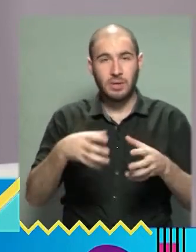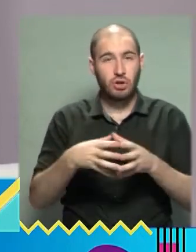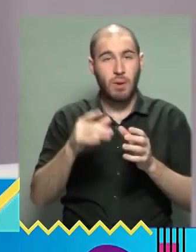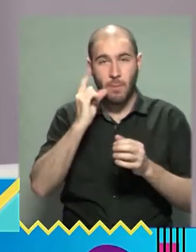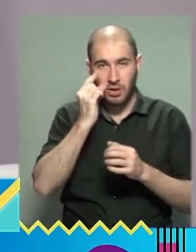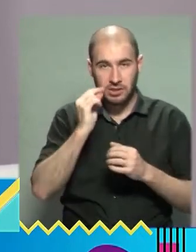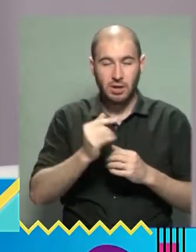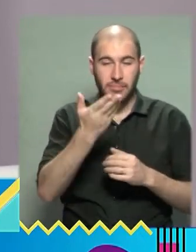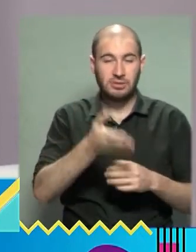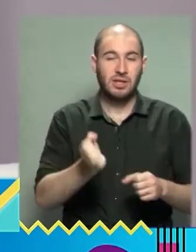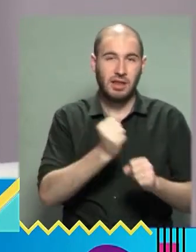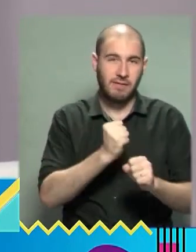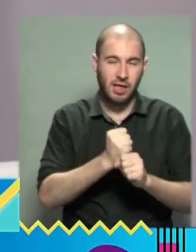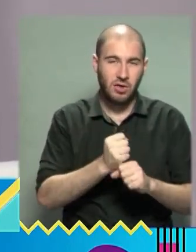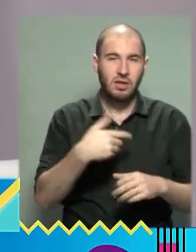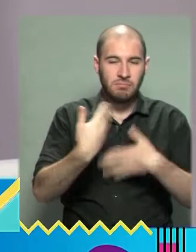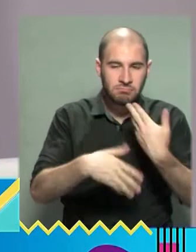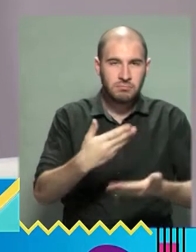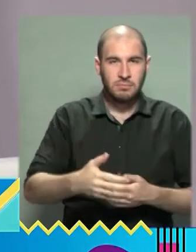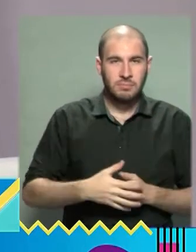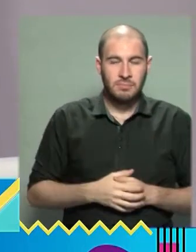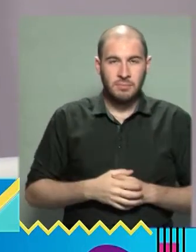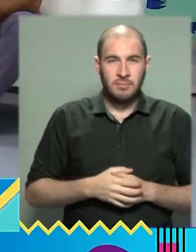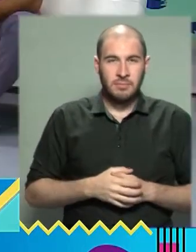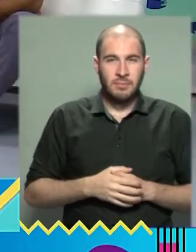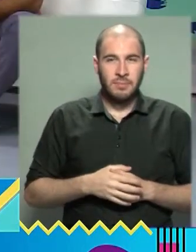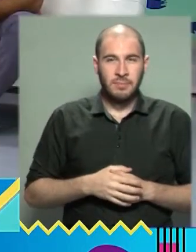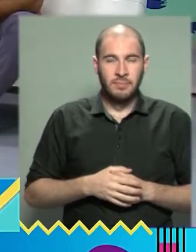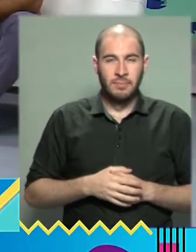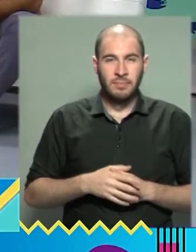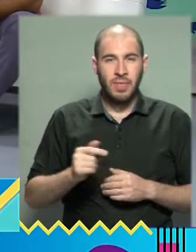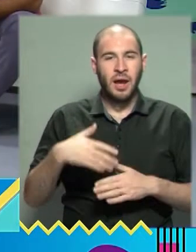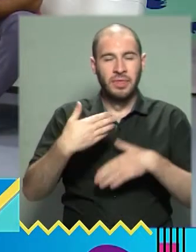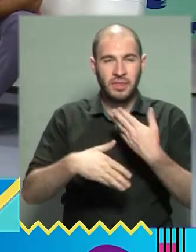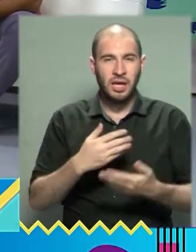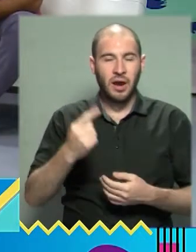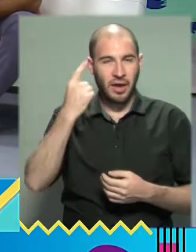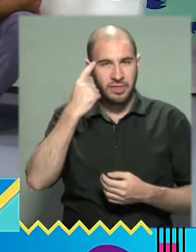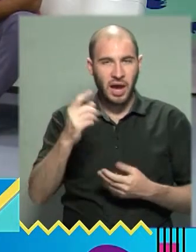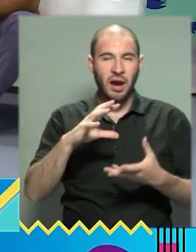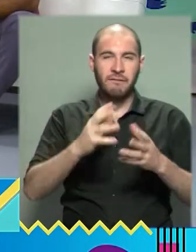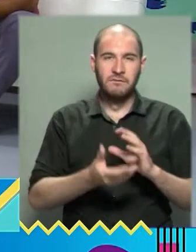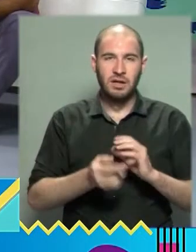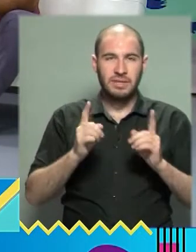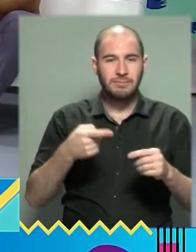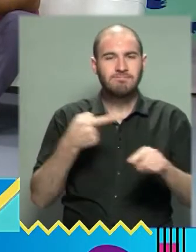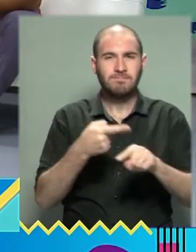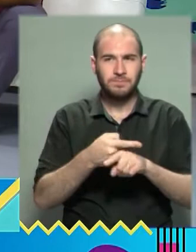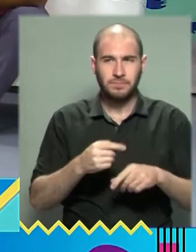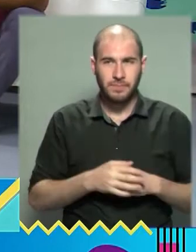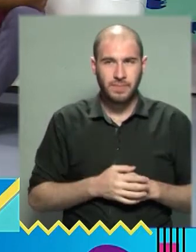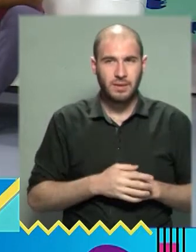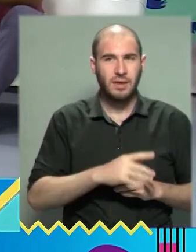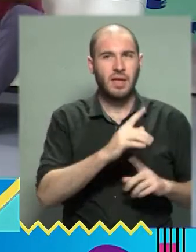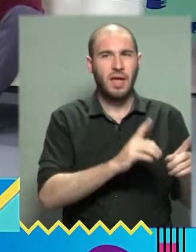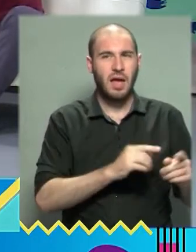políticos, donde los trabajadores han desenvuelto y han desarrollado sus ideales y su manera de protestar, digamos. Sí, también. Quizás quedarnos